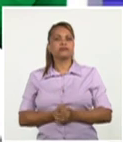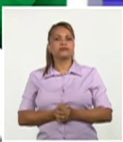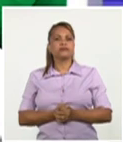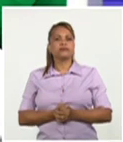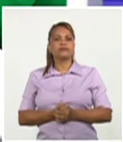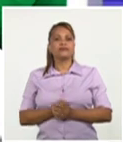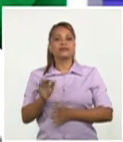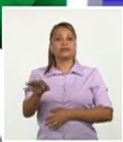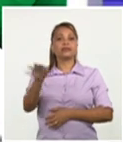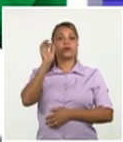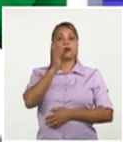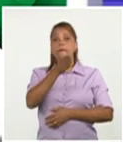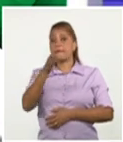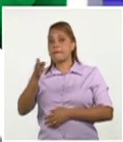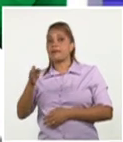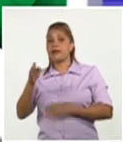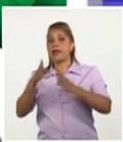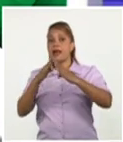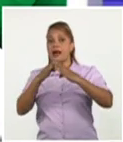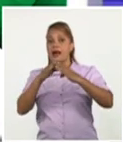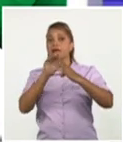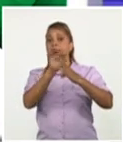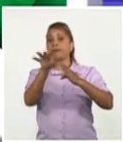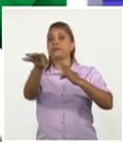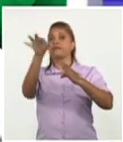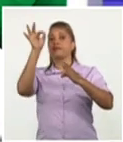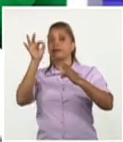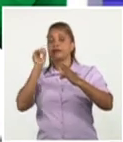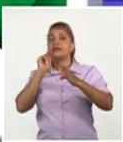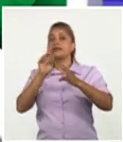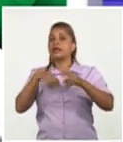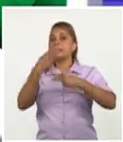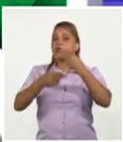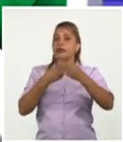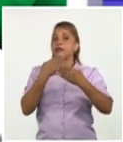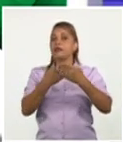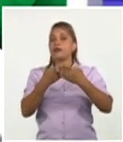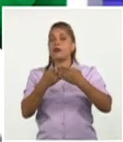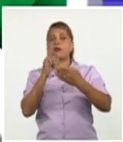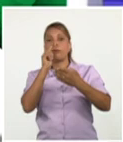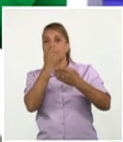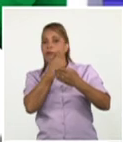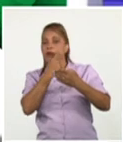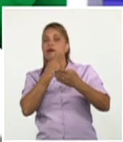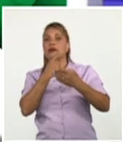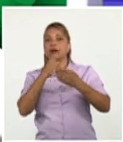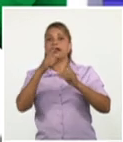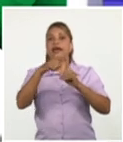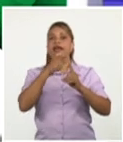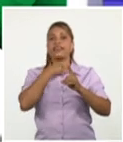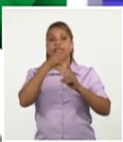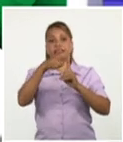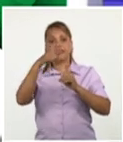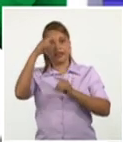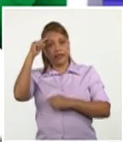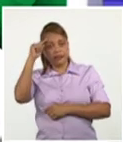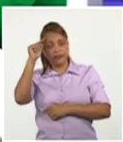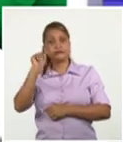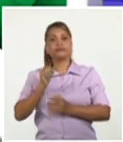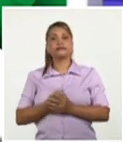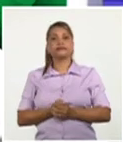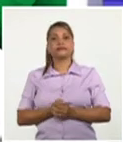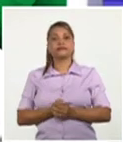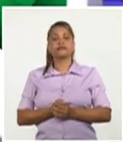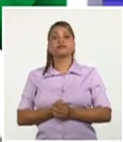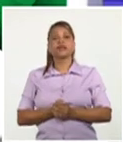en la pesquisa, se hizo el diagnóstico inicial mediante el test de antígeno, se ingresó, se confirmó por